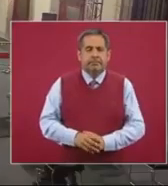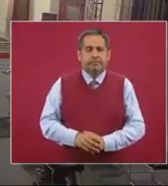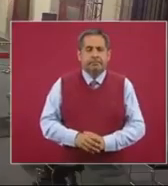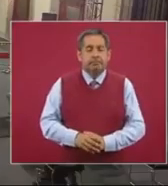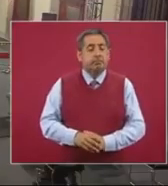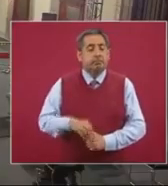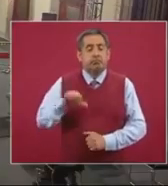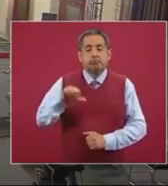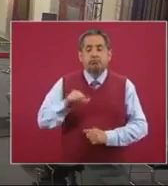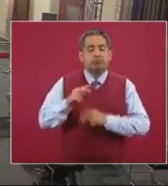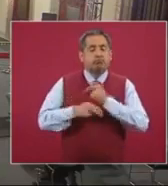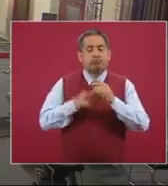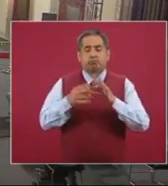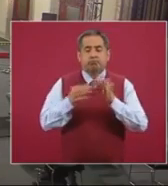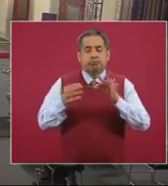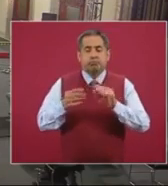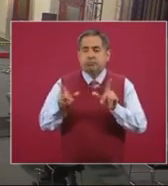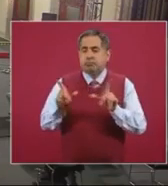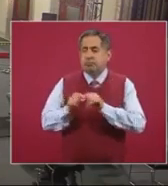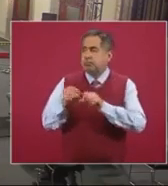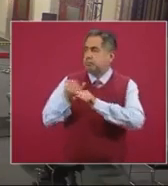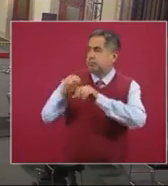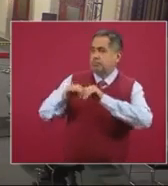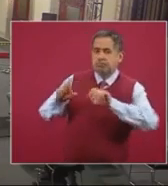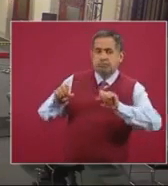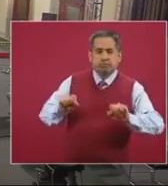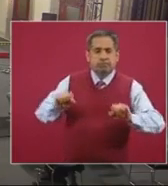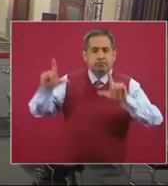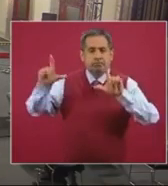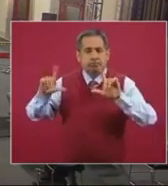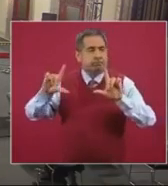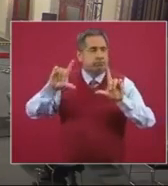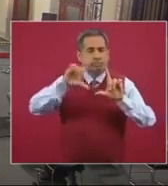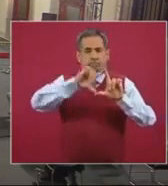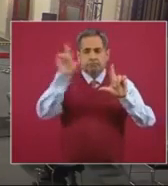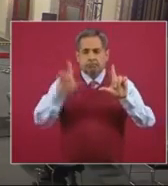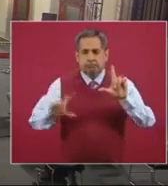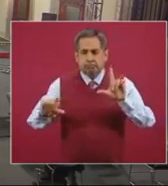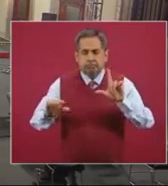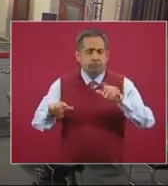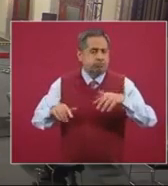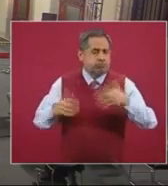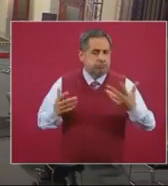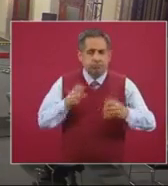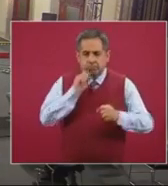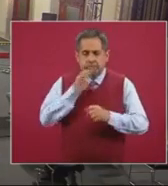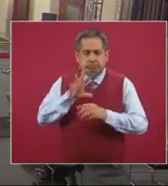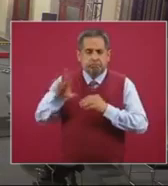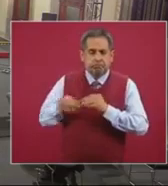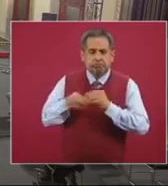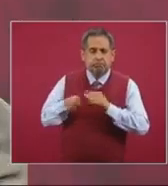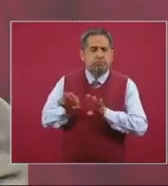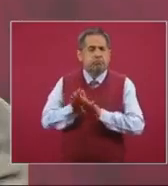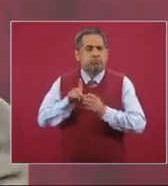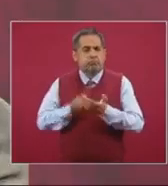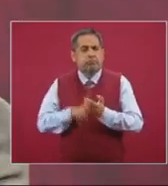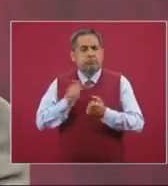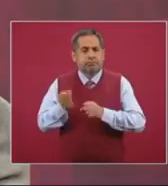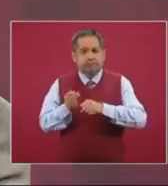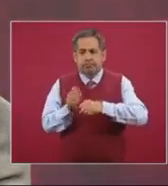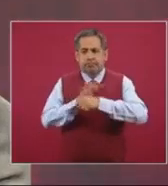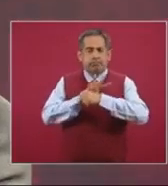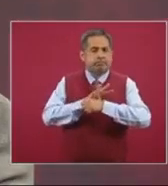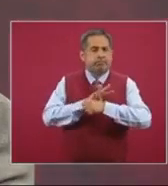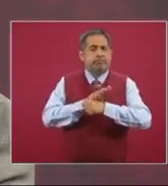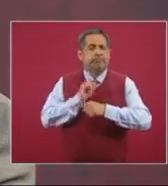Hoy comentaré exclusivamente el informe técnico en la perspectiva nacional y también tenemos un complemento sobre la situación de la pandemia